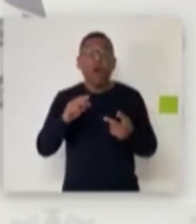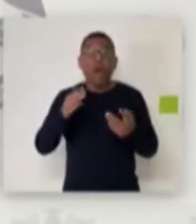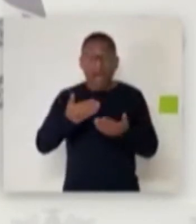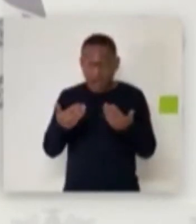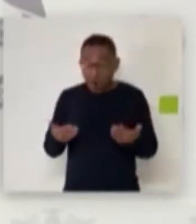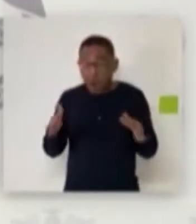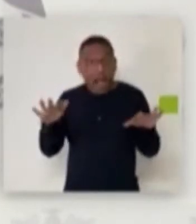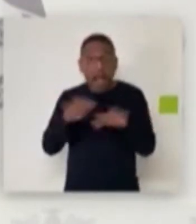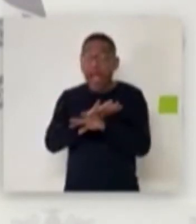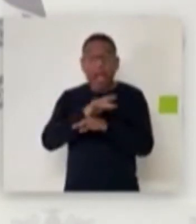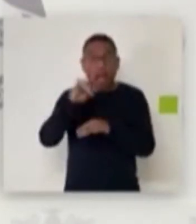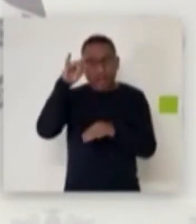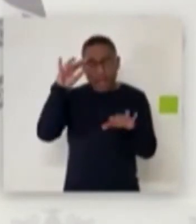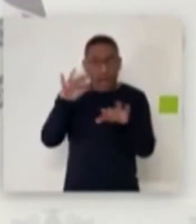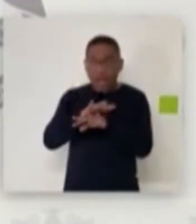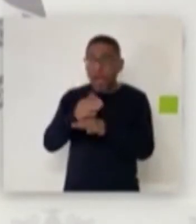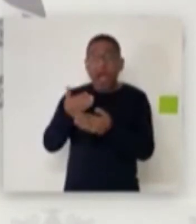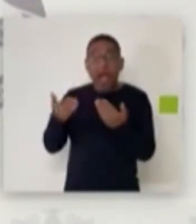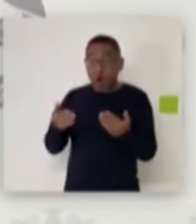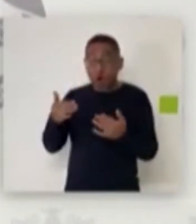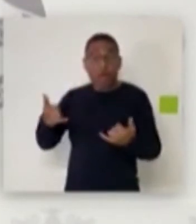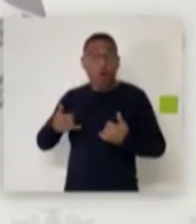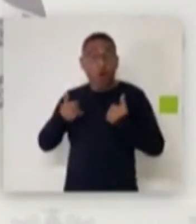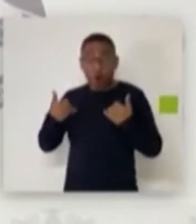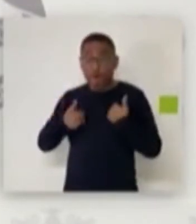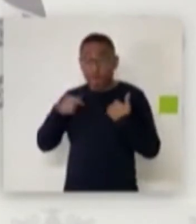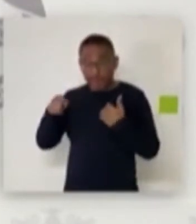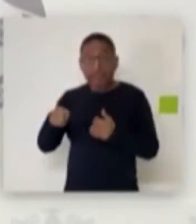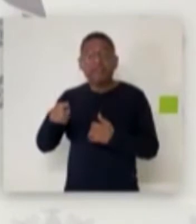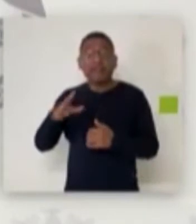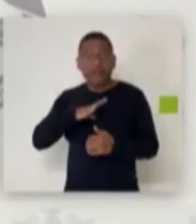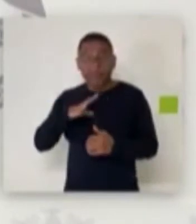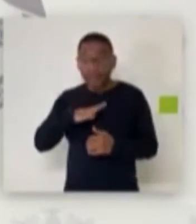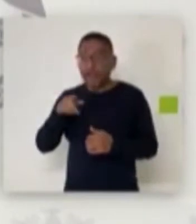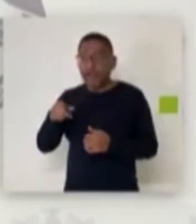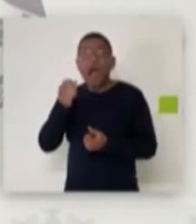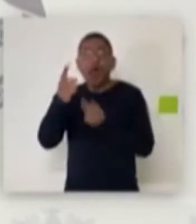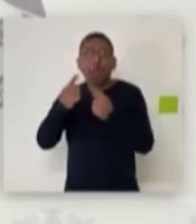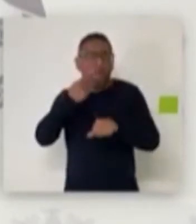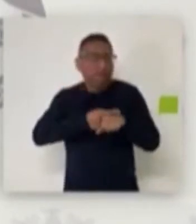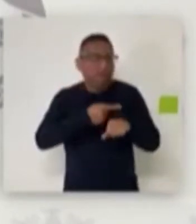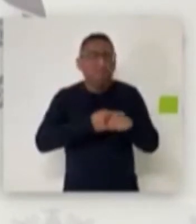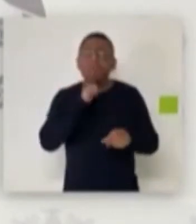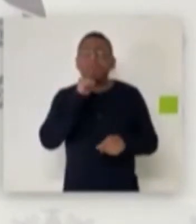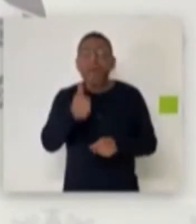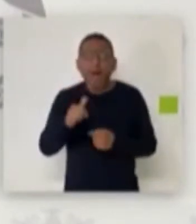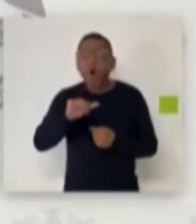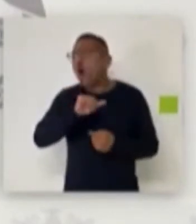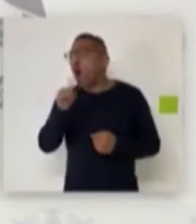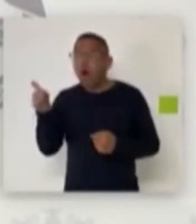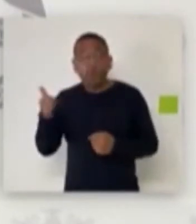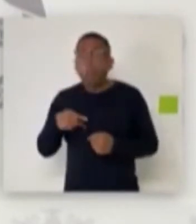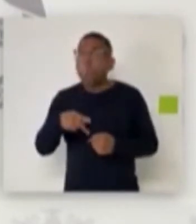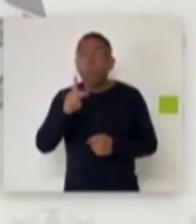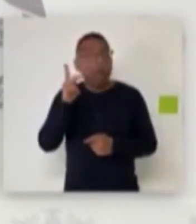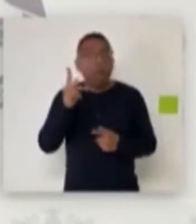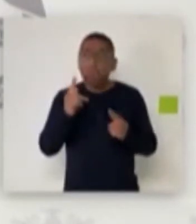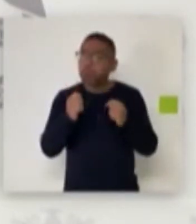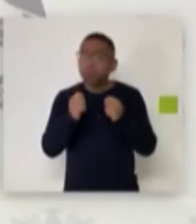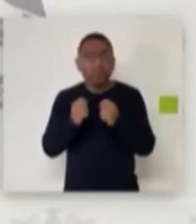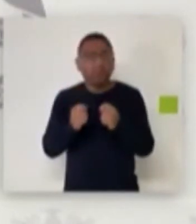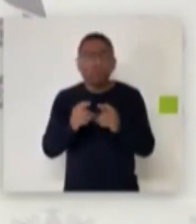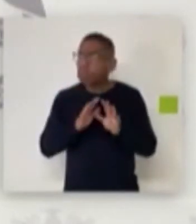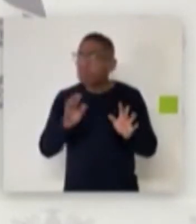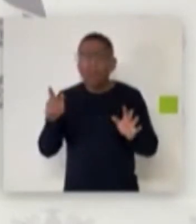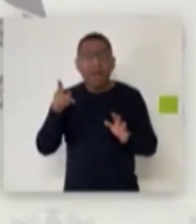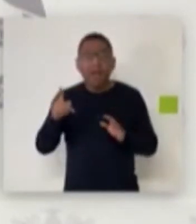comorbilidad, y sin embargo están infectados